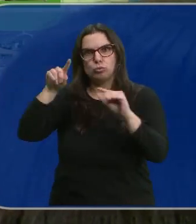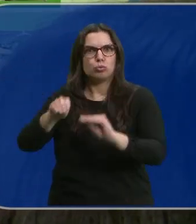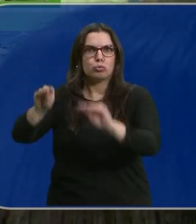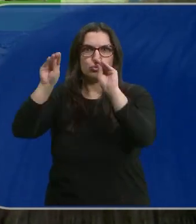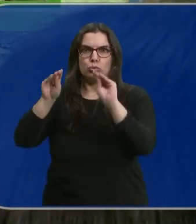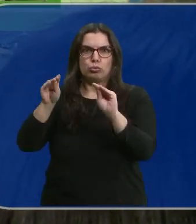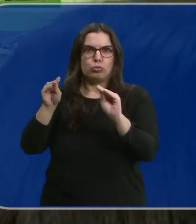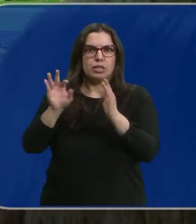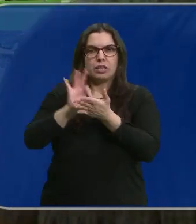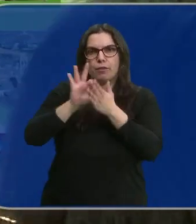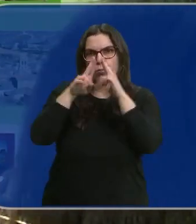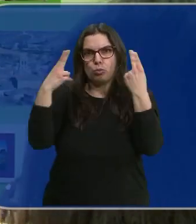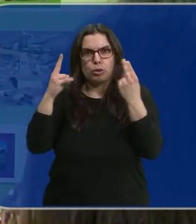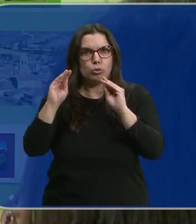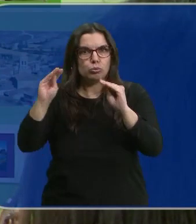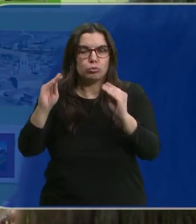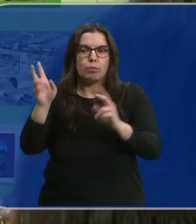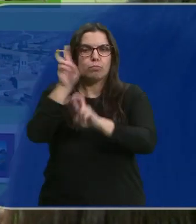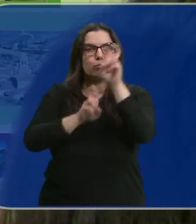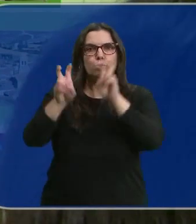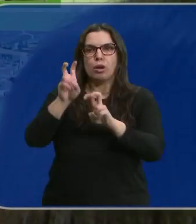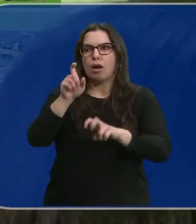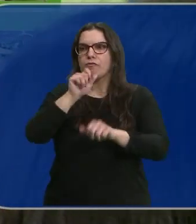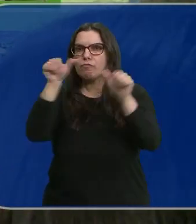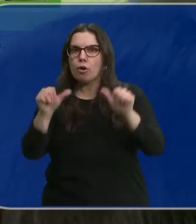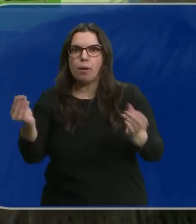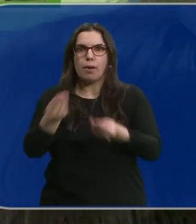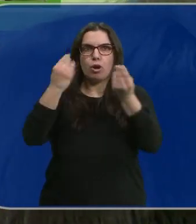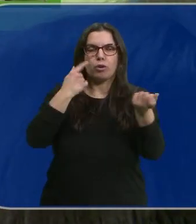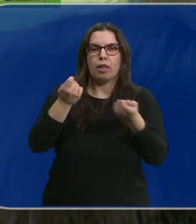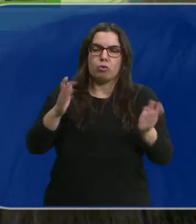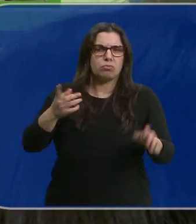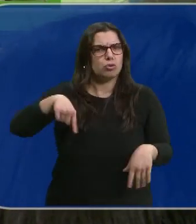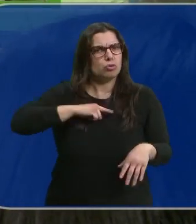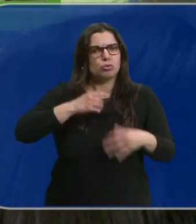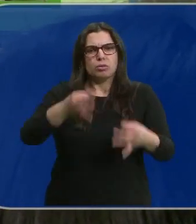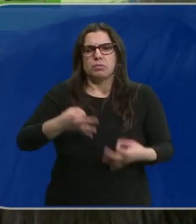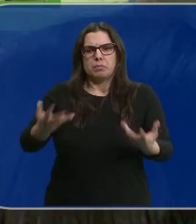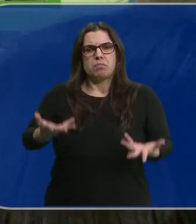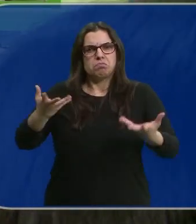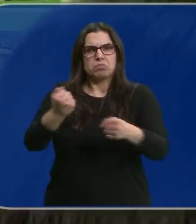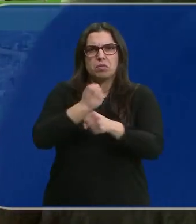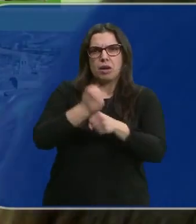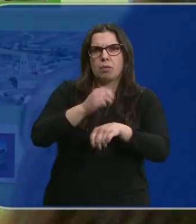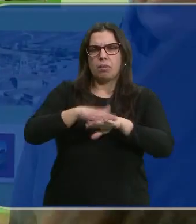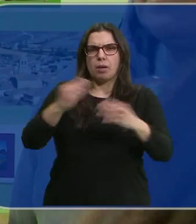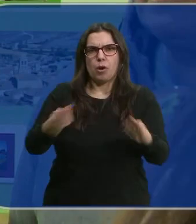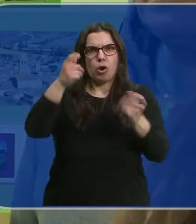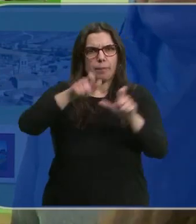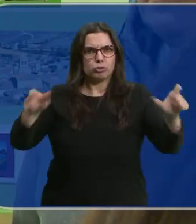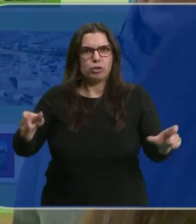con sus ciudadanos, con los servicios públicos y buscar márgenes de mejora y de mejora de la coordinación. Nosotros estamos dispuestos siempre a trabajar en favor de los